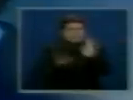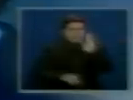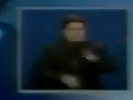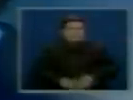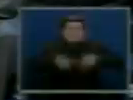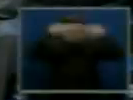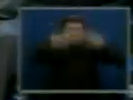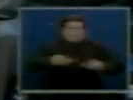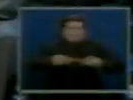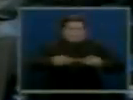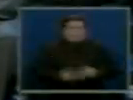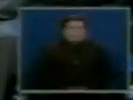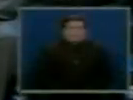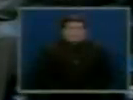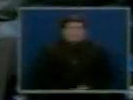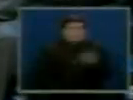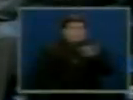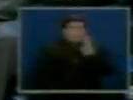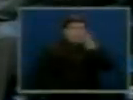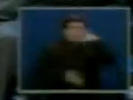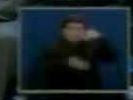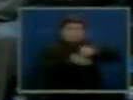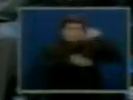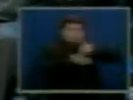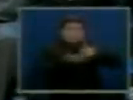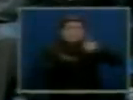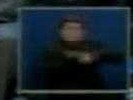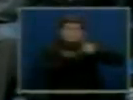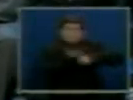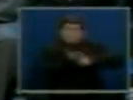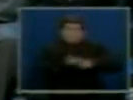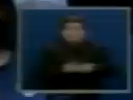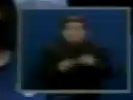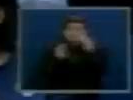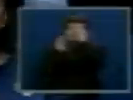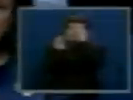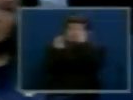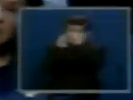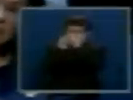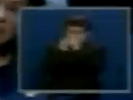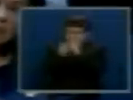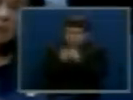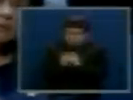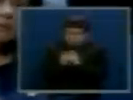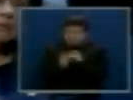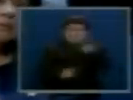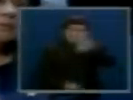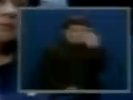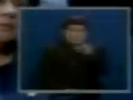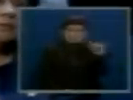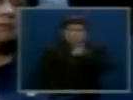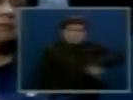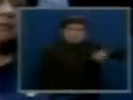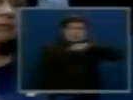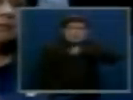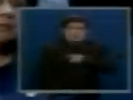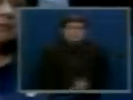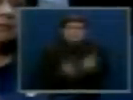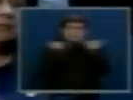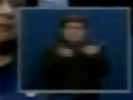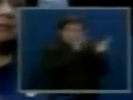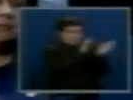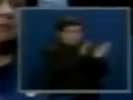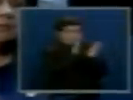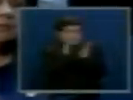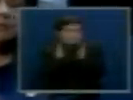acuerdos con su respectivo registro de votación. En ese mismo sentido, nos encontramos en la fase preparatoria